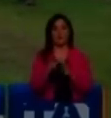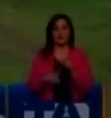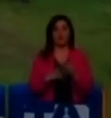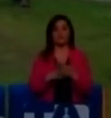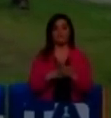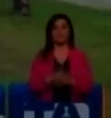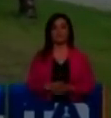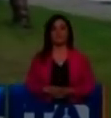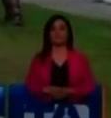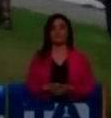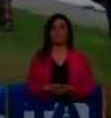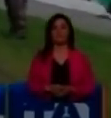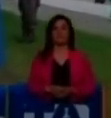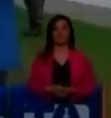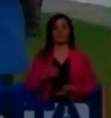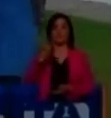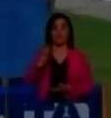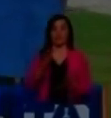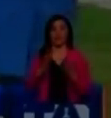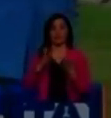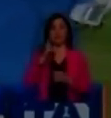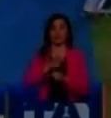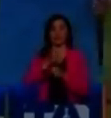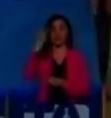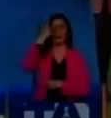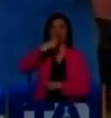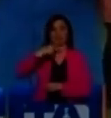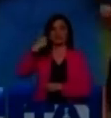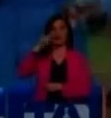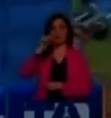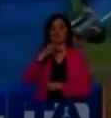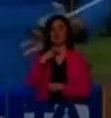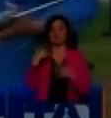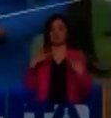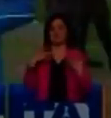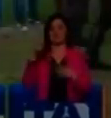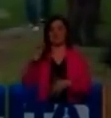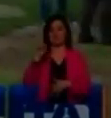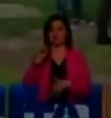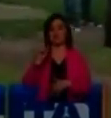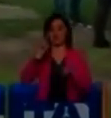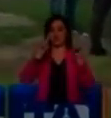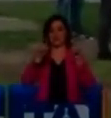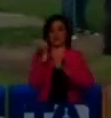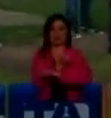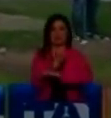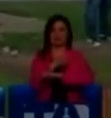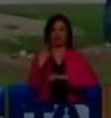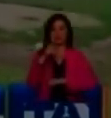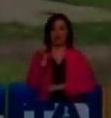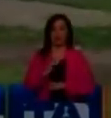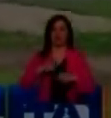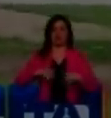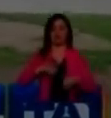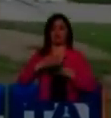como insistimos, no desean que su rostro salga en la cámara, están bastante asustados, nos dicen que el tema de la drogadicción es algo